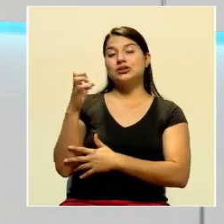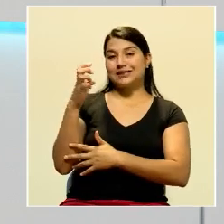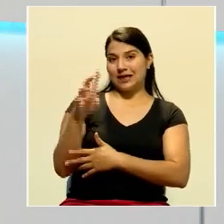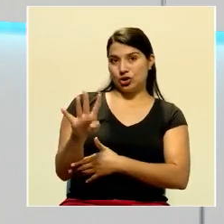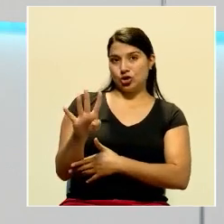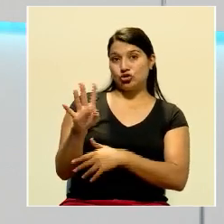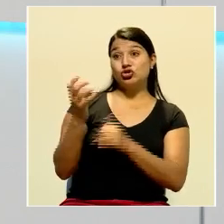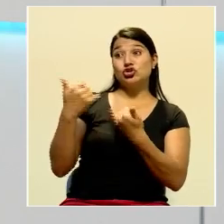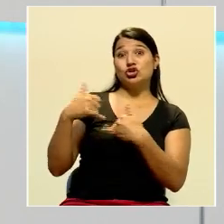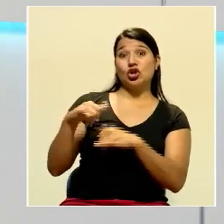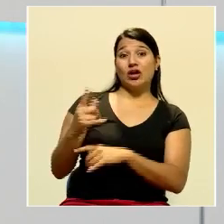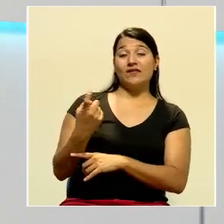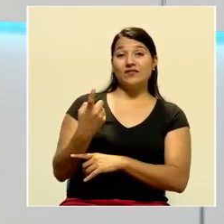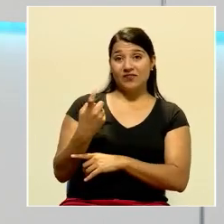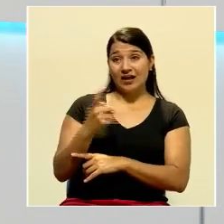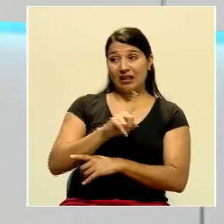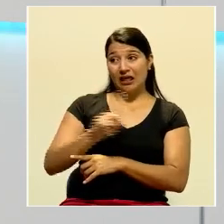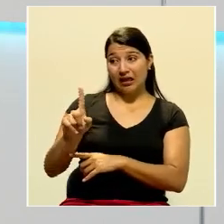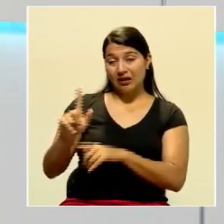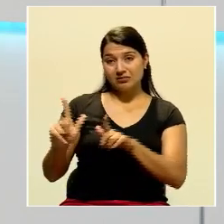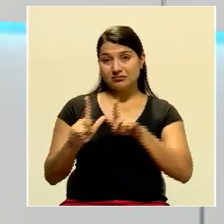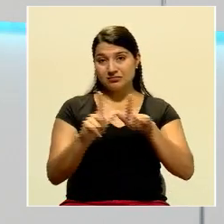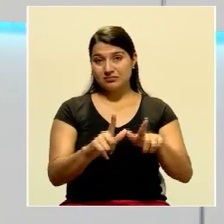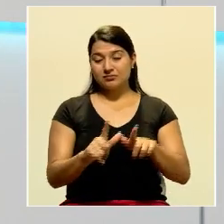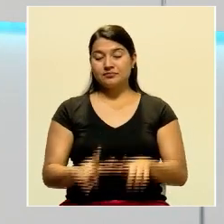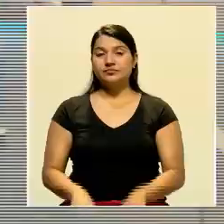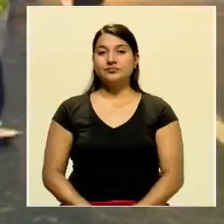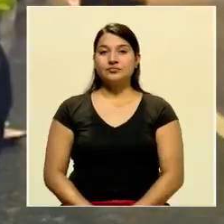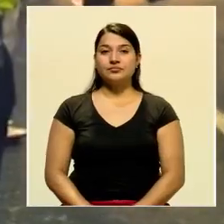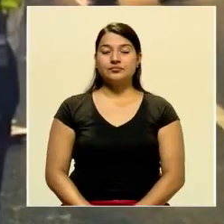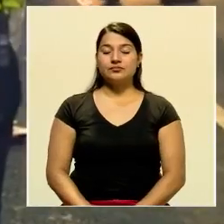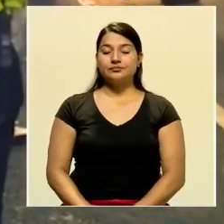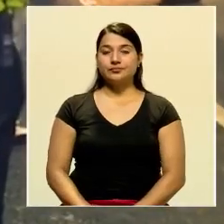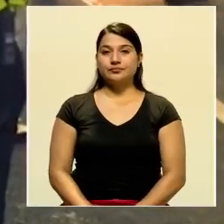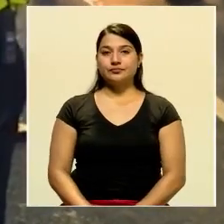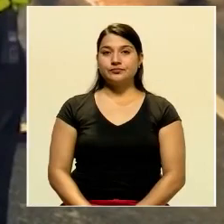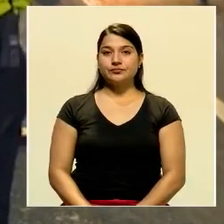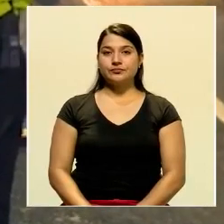7.814 estaban pendientes de entregar.